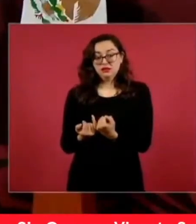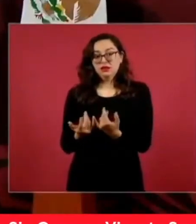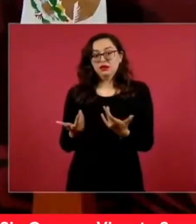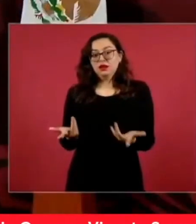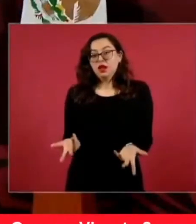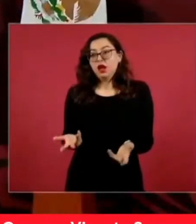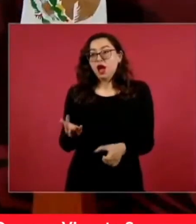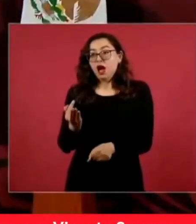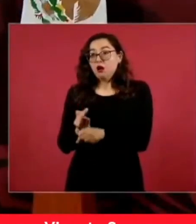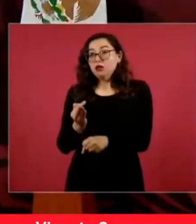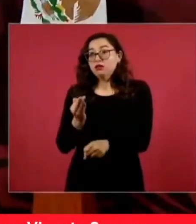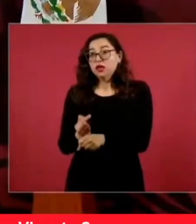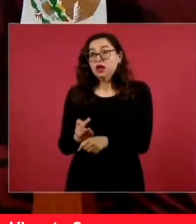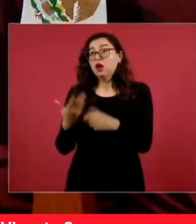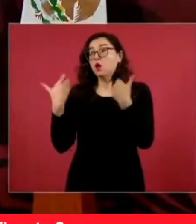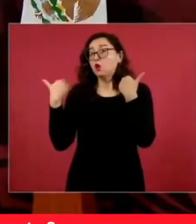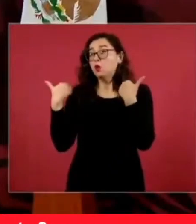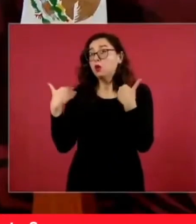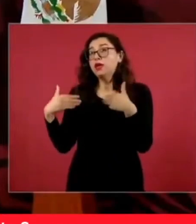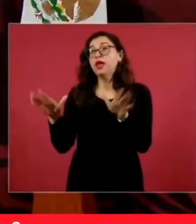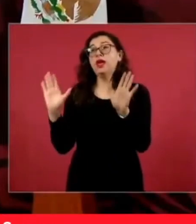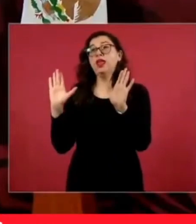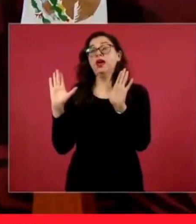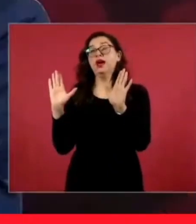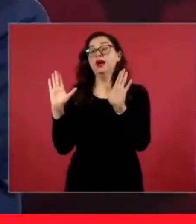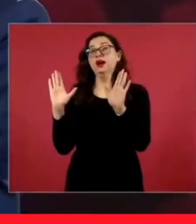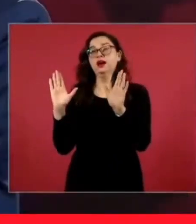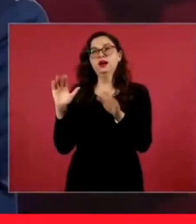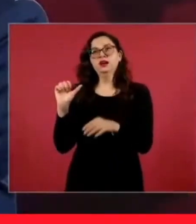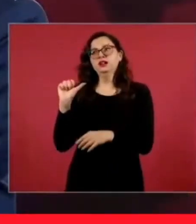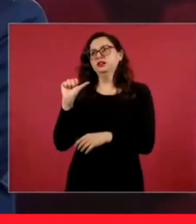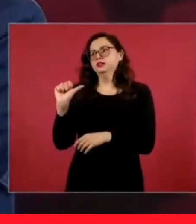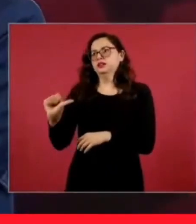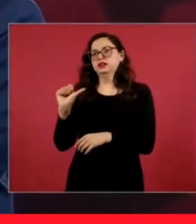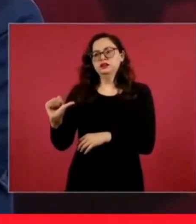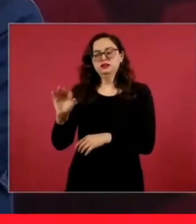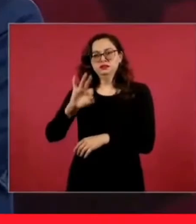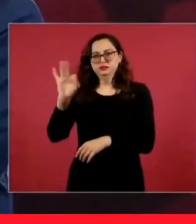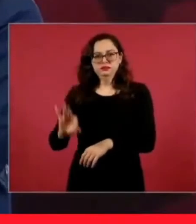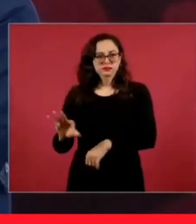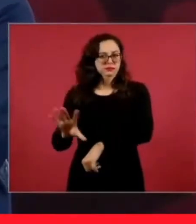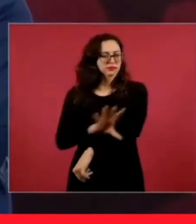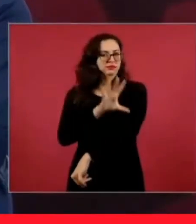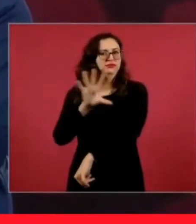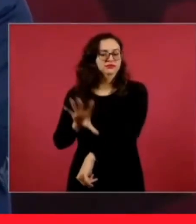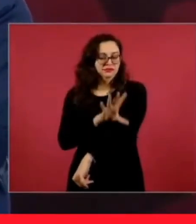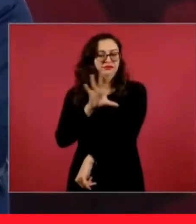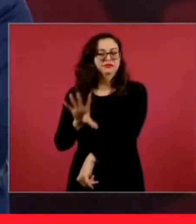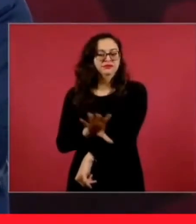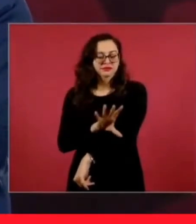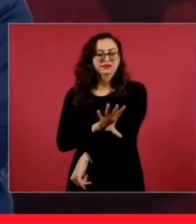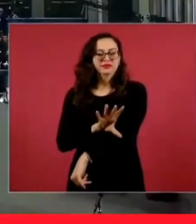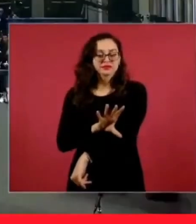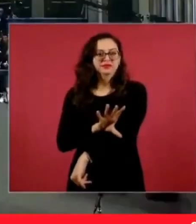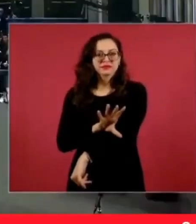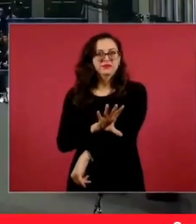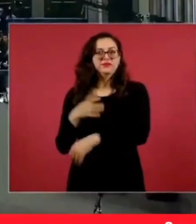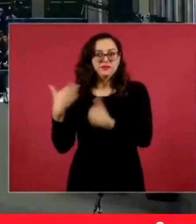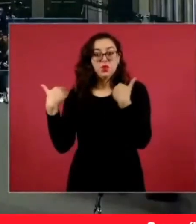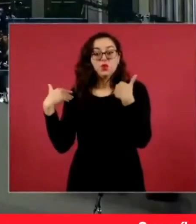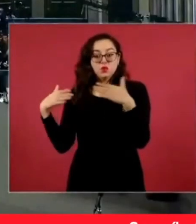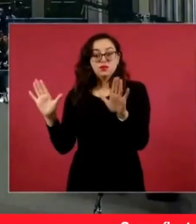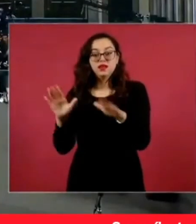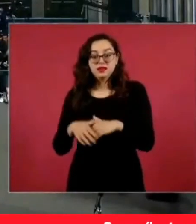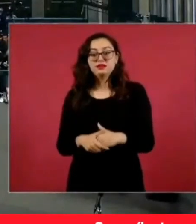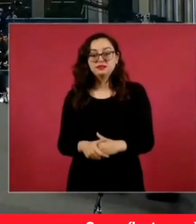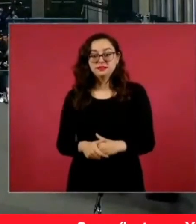el 16% de generación con la política privatizadora. Lo vuelvo a decir, lo dije